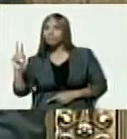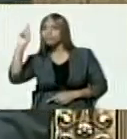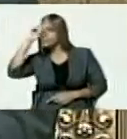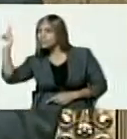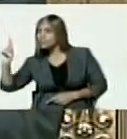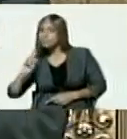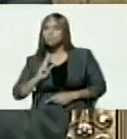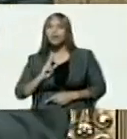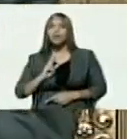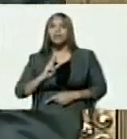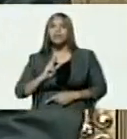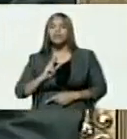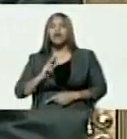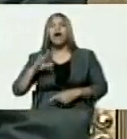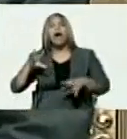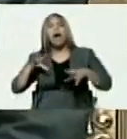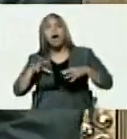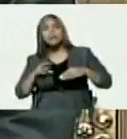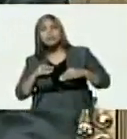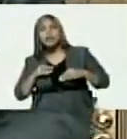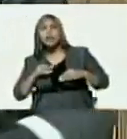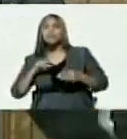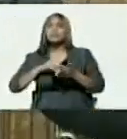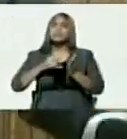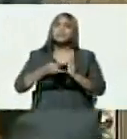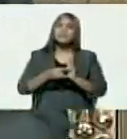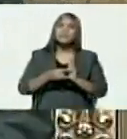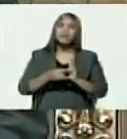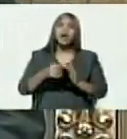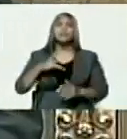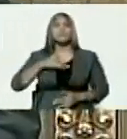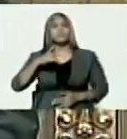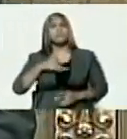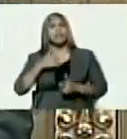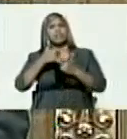convicción, tenemos sentido de la libertad,